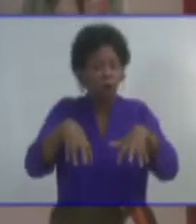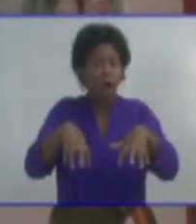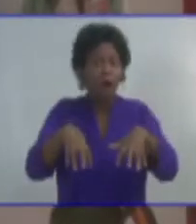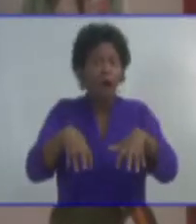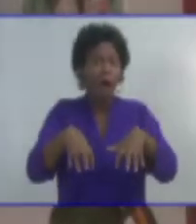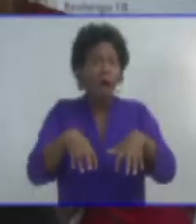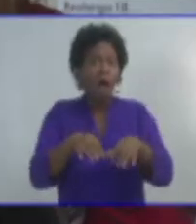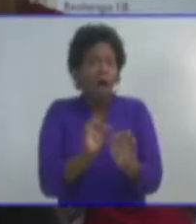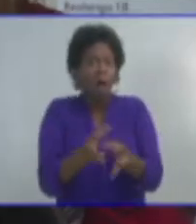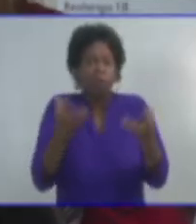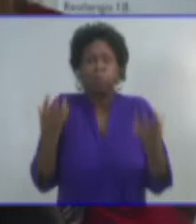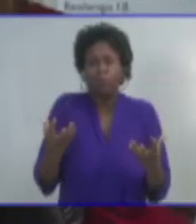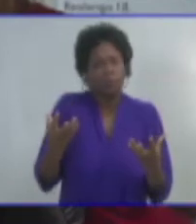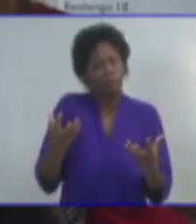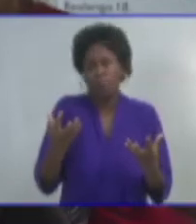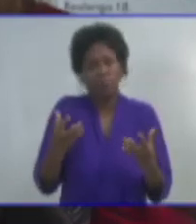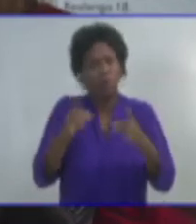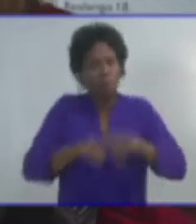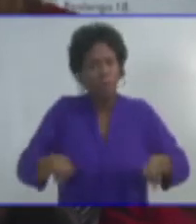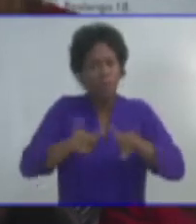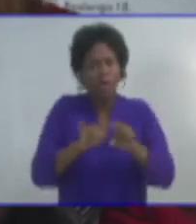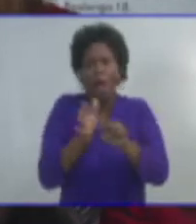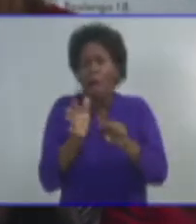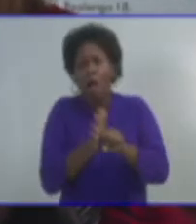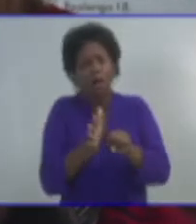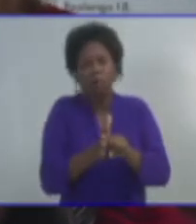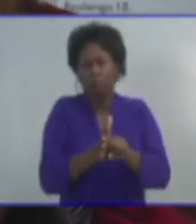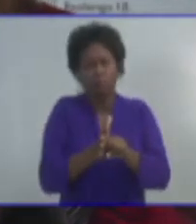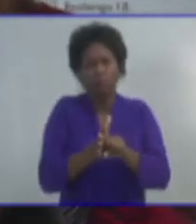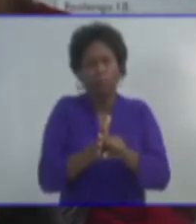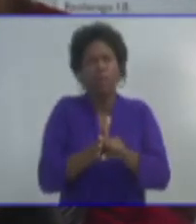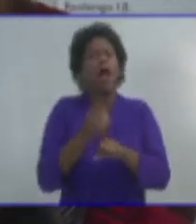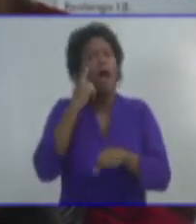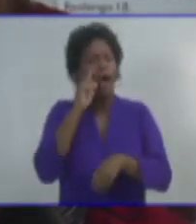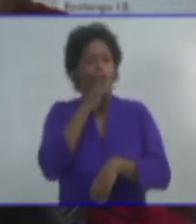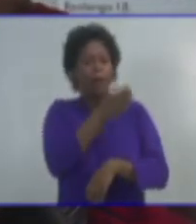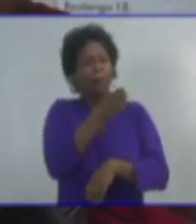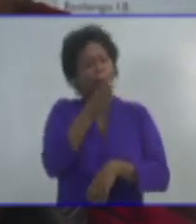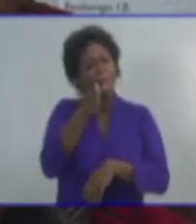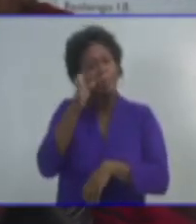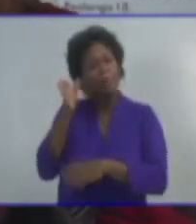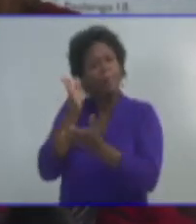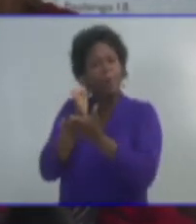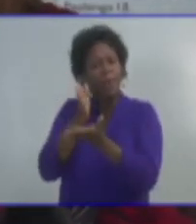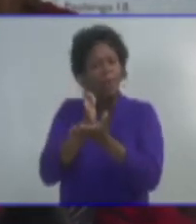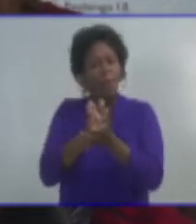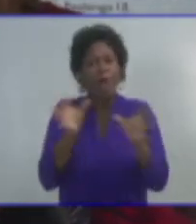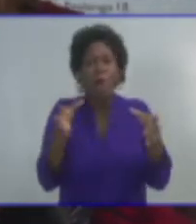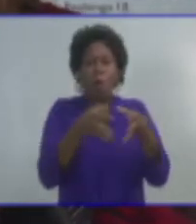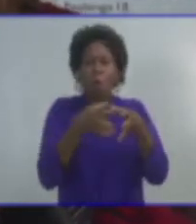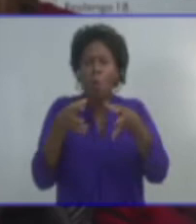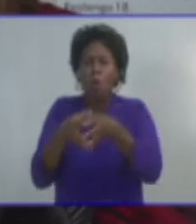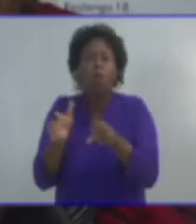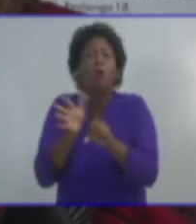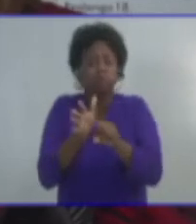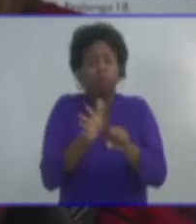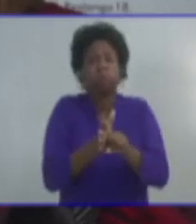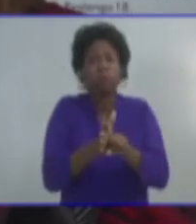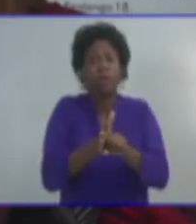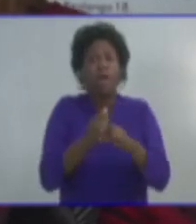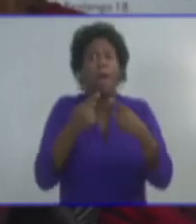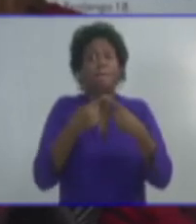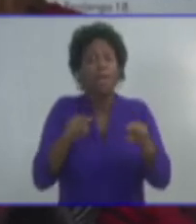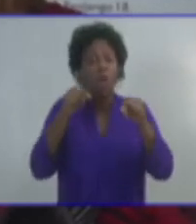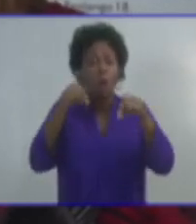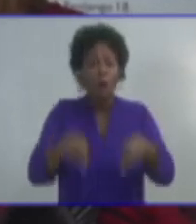universidad al mismo tiempo. Hemos pasado por algunas instituciones educacionales y nuestros grupos están llenos. Aunque no tenemos en